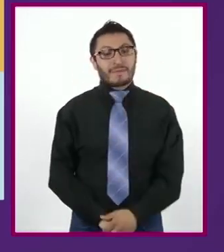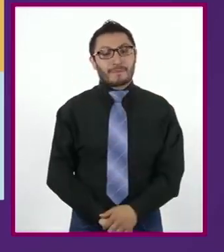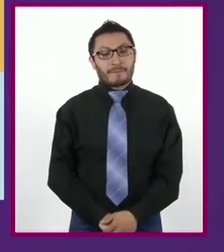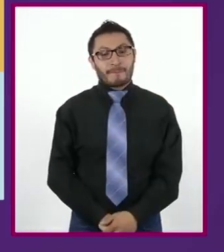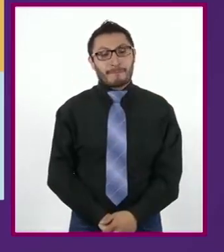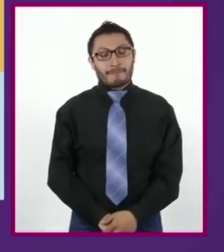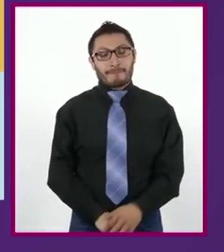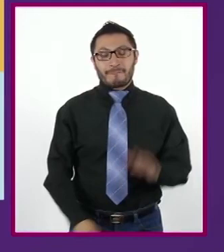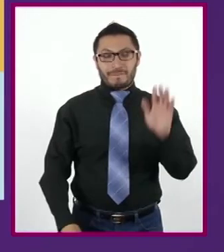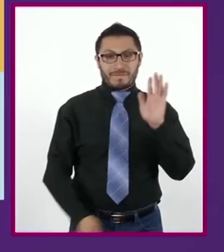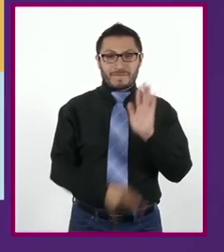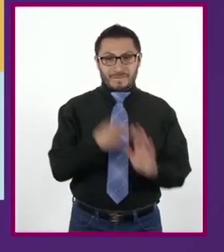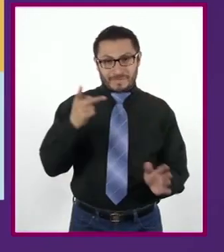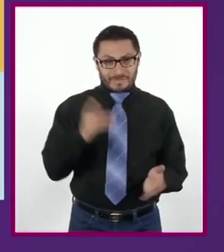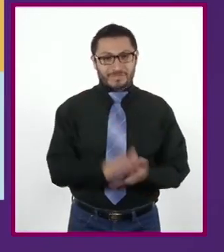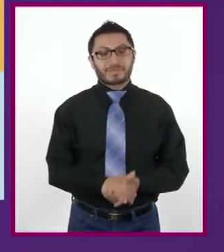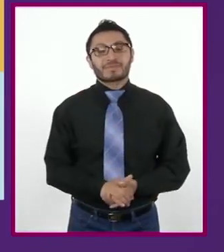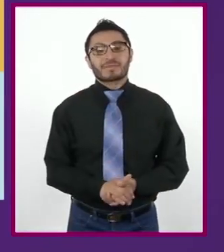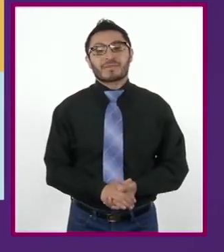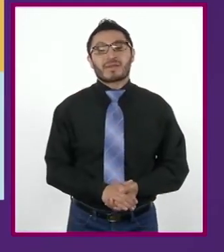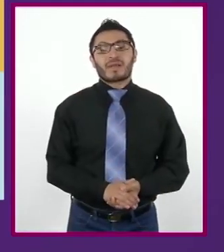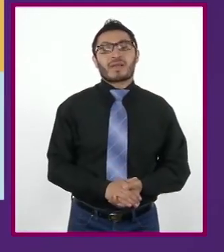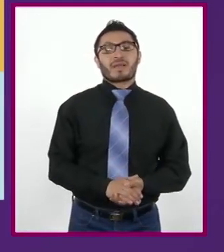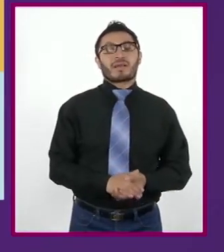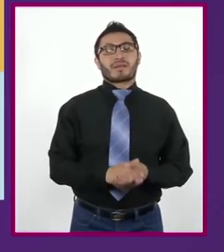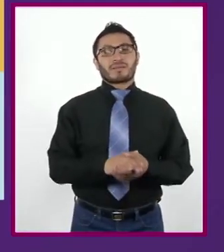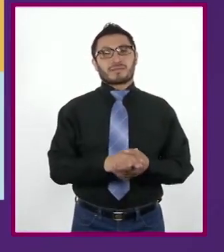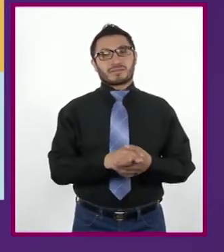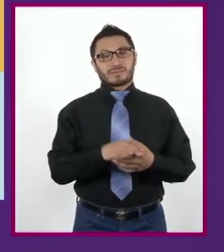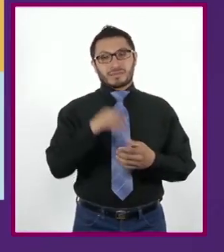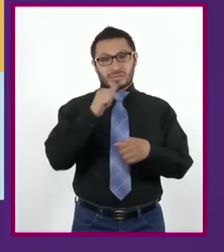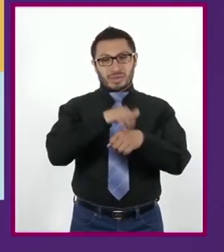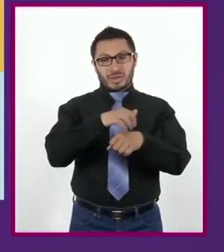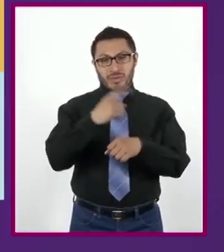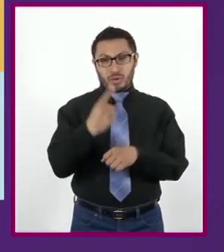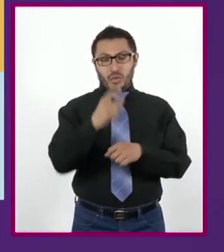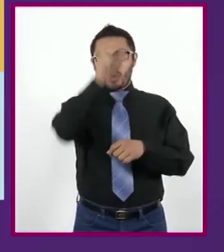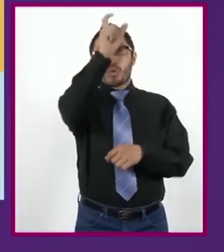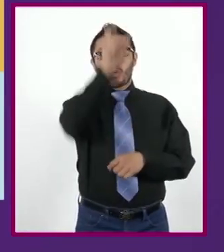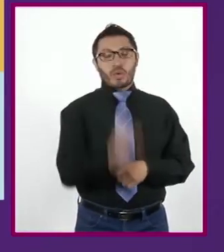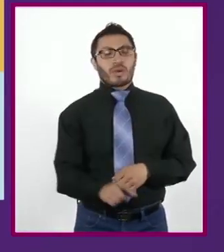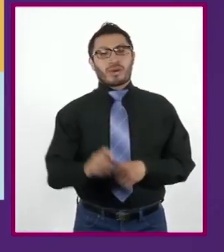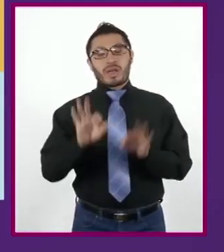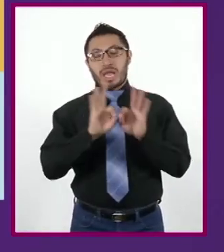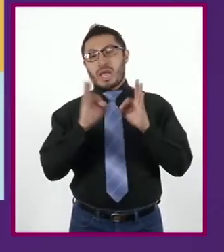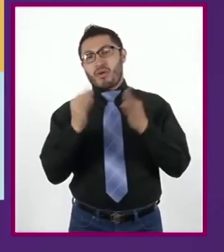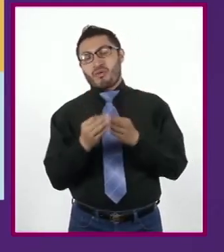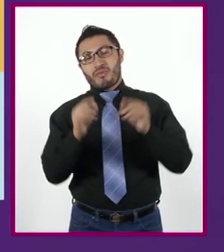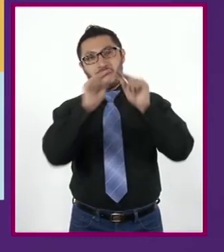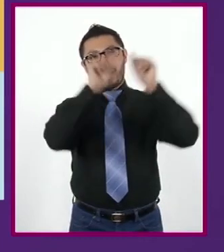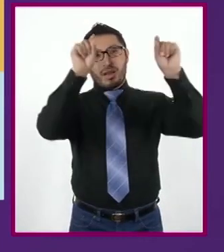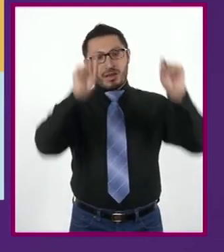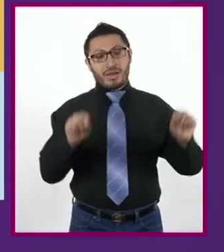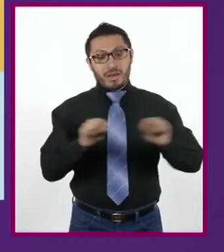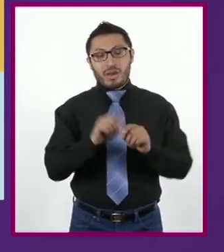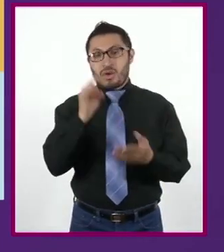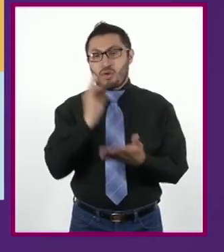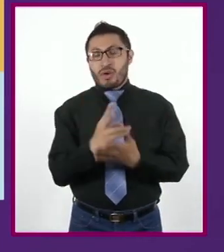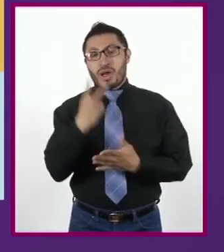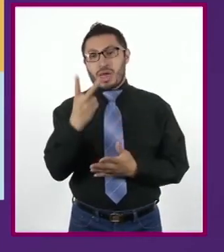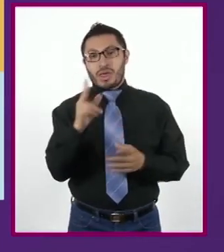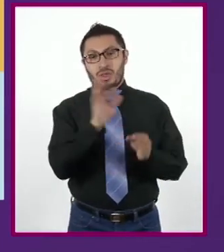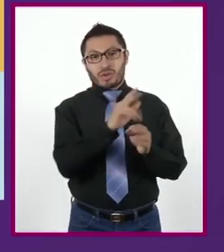Leamos nuevamente la ficha. 1 vertical, cuadriláteros que solo tienen 2